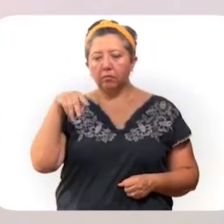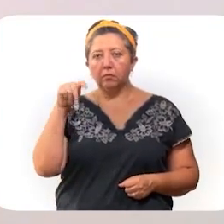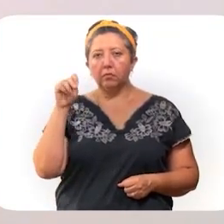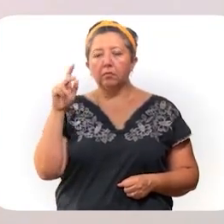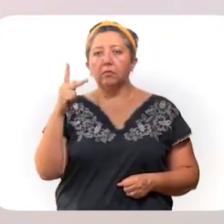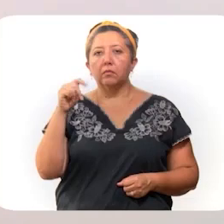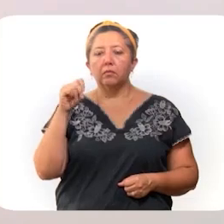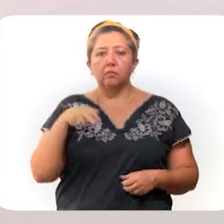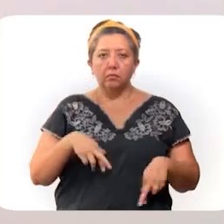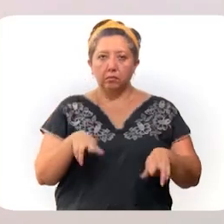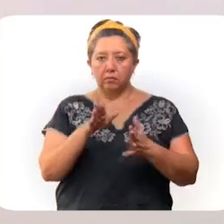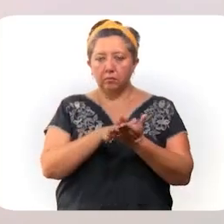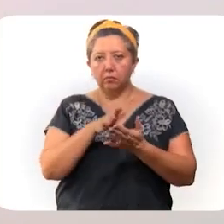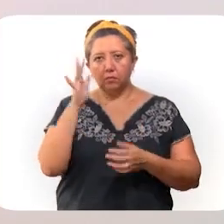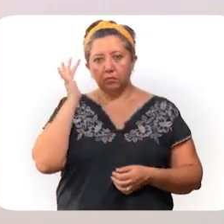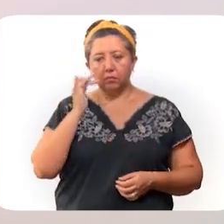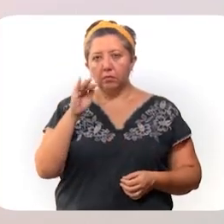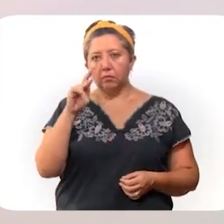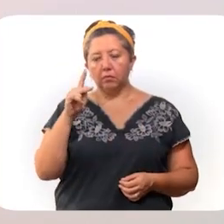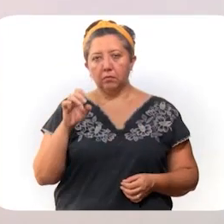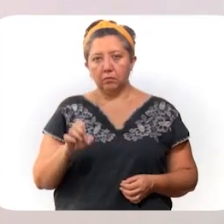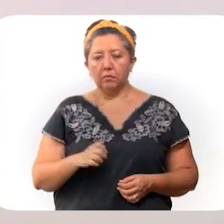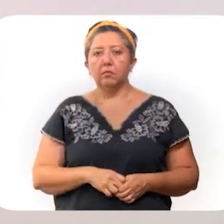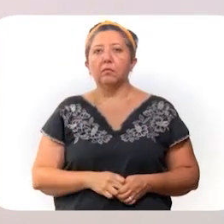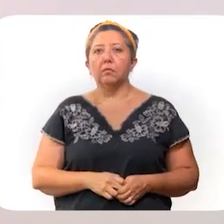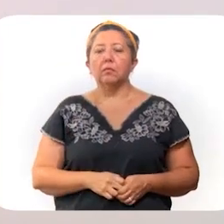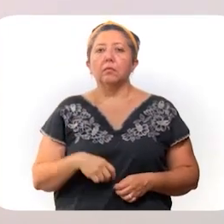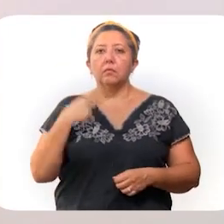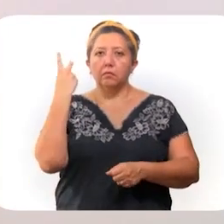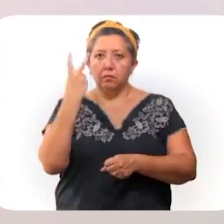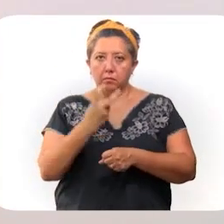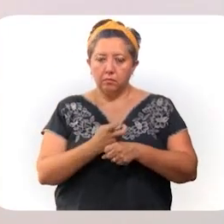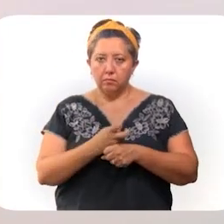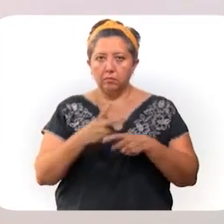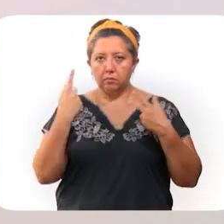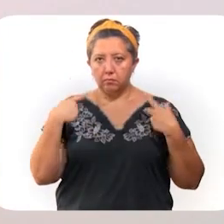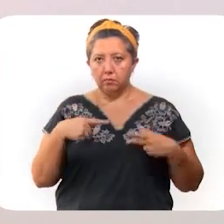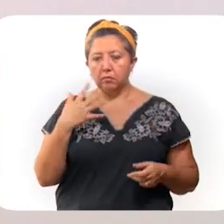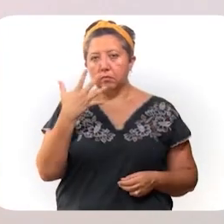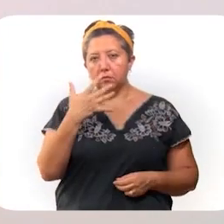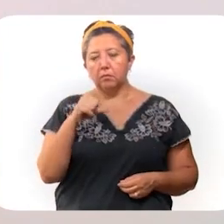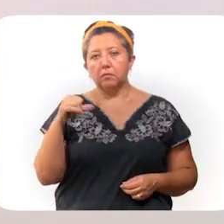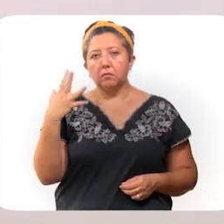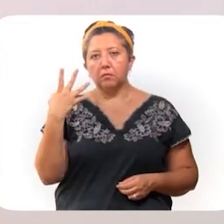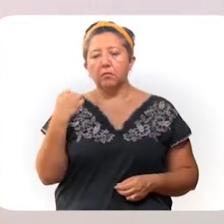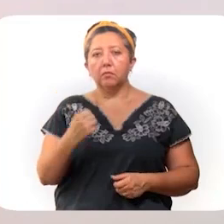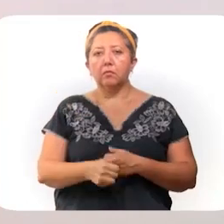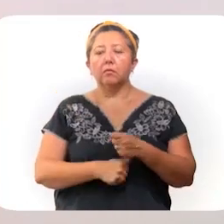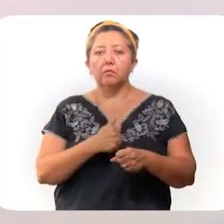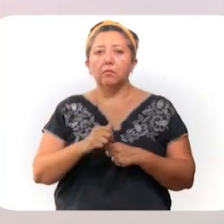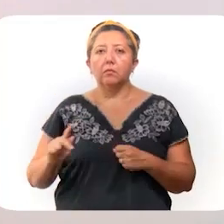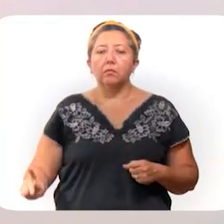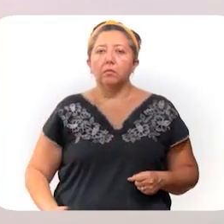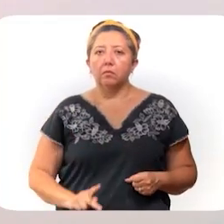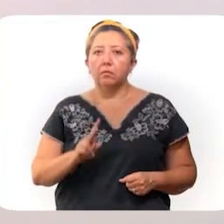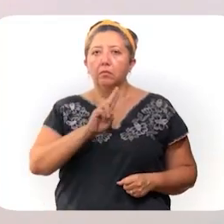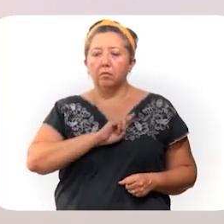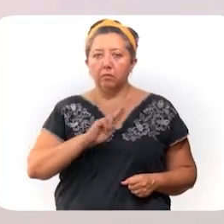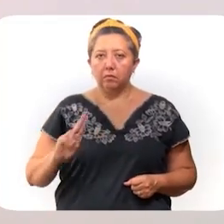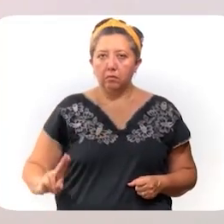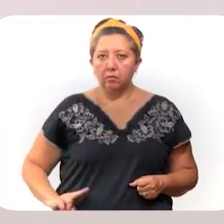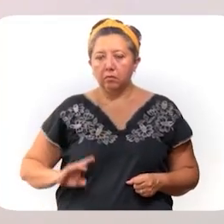Peto, Río Lagartos y San Felipe. La aplicación de la segunda dosis para personas de 50 a 59 años en los municipios de